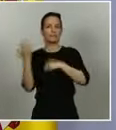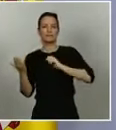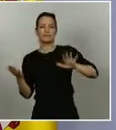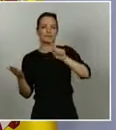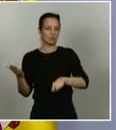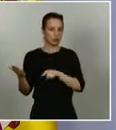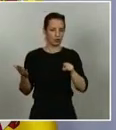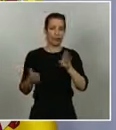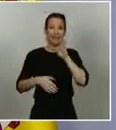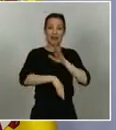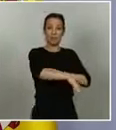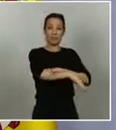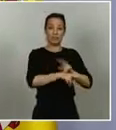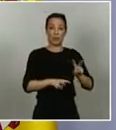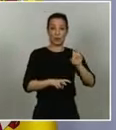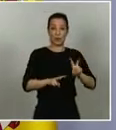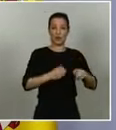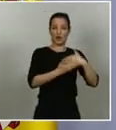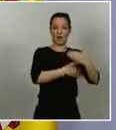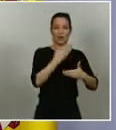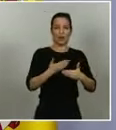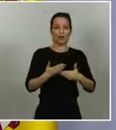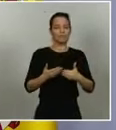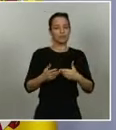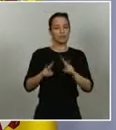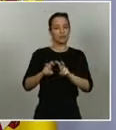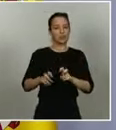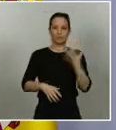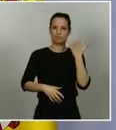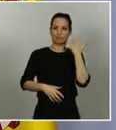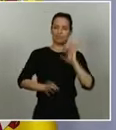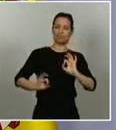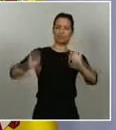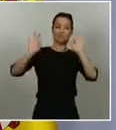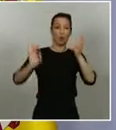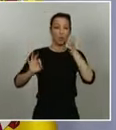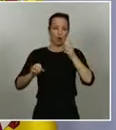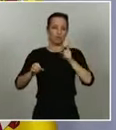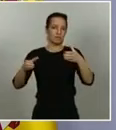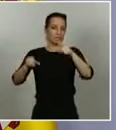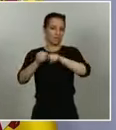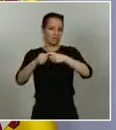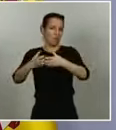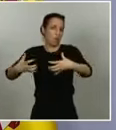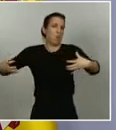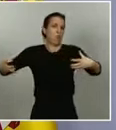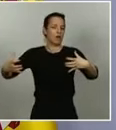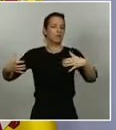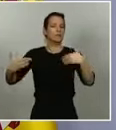que este estudio sea singular, tanto por su magnitud, por su tamaño, pero fundamentalmente por el rigor